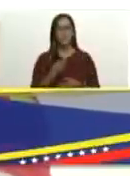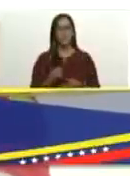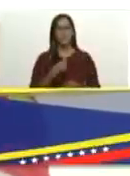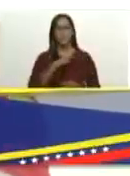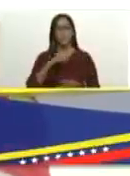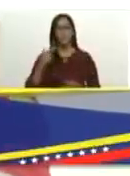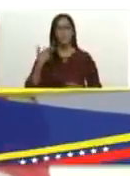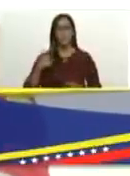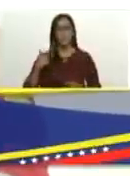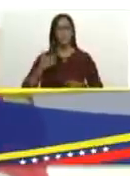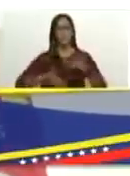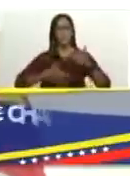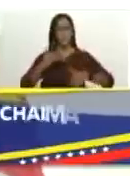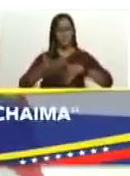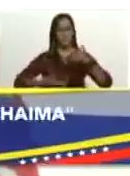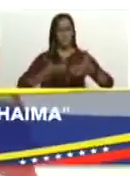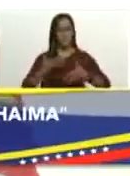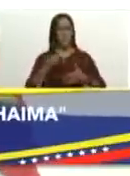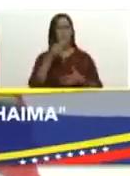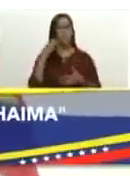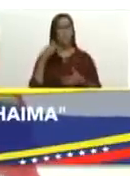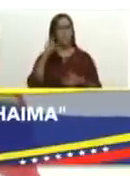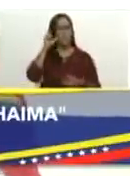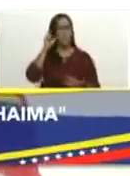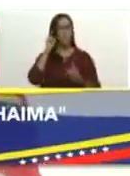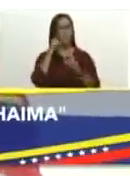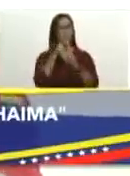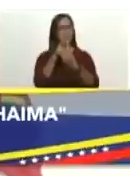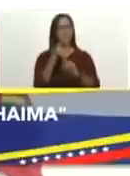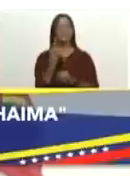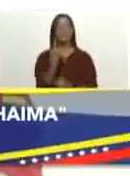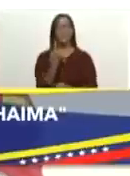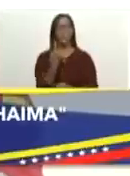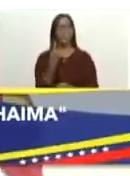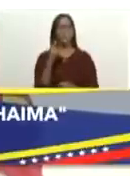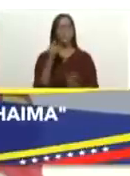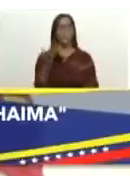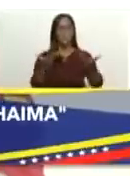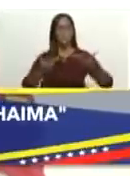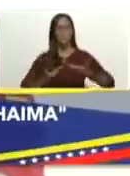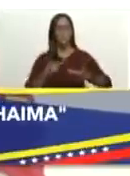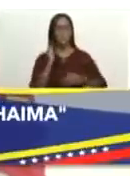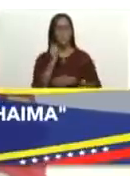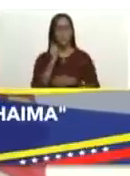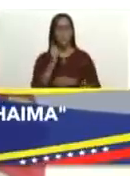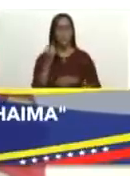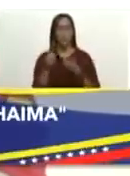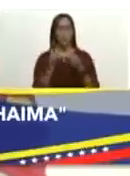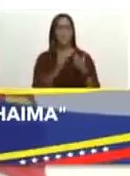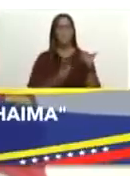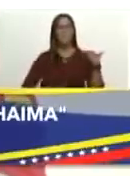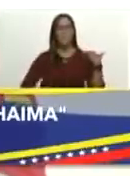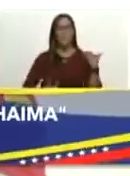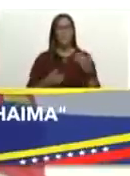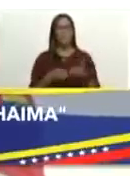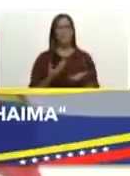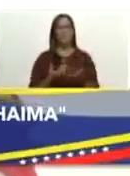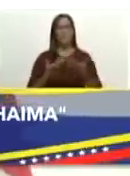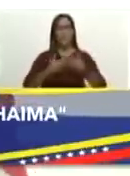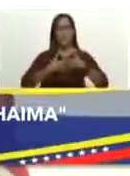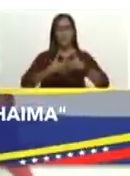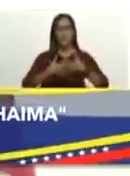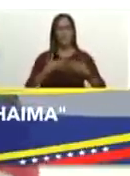que sentir orgullosos. Desde el día uno que usted me dio la tarea como presidente de la industria, nos pidió